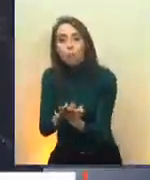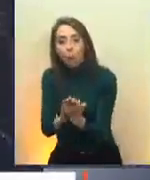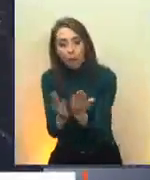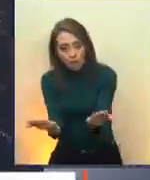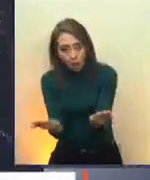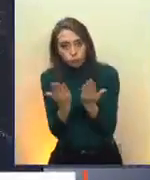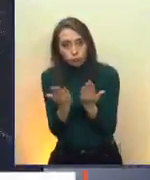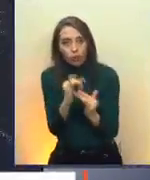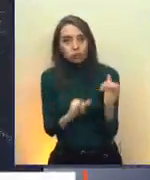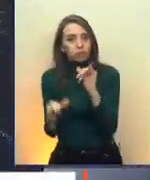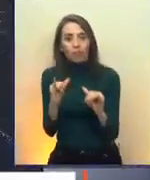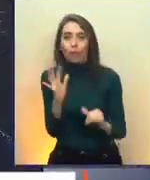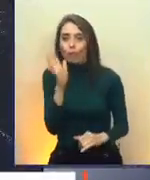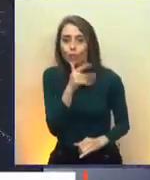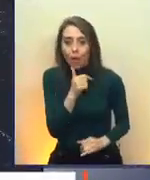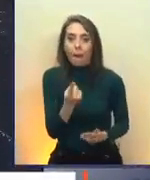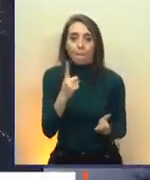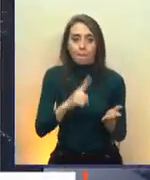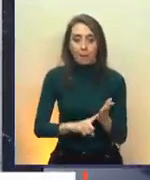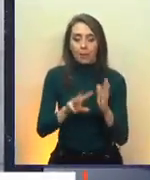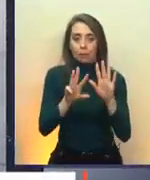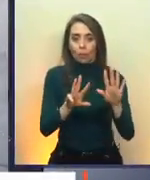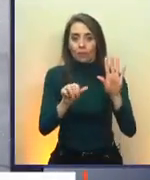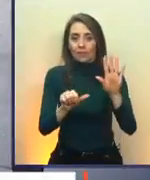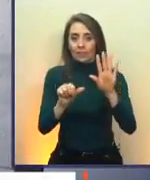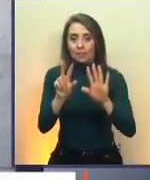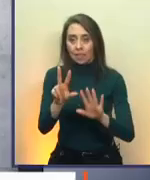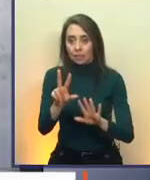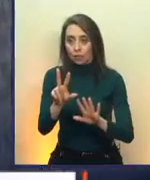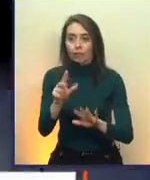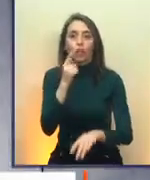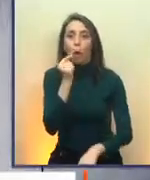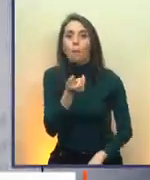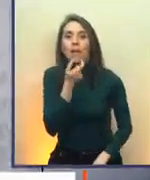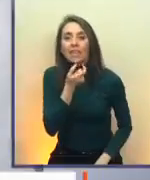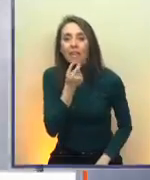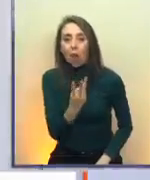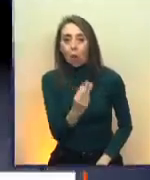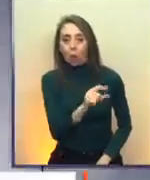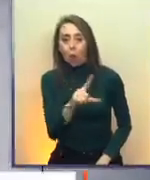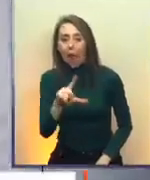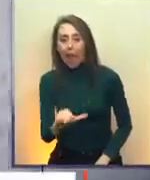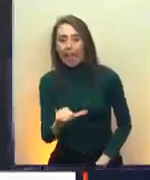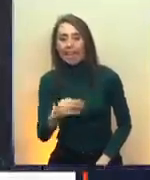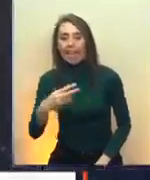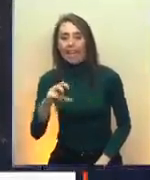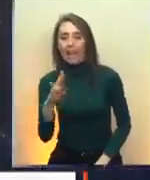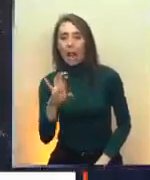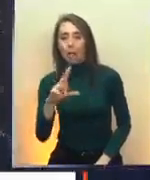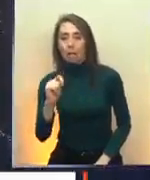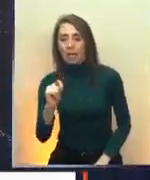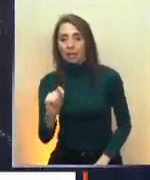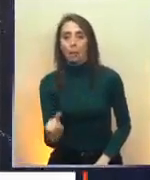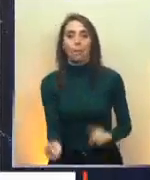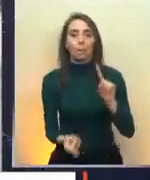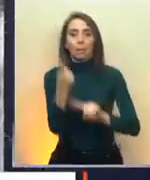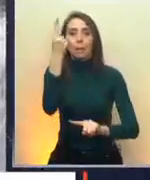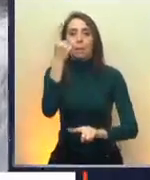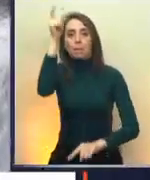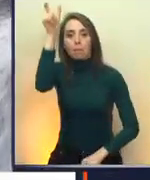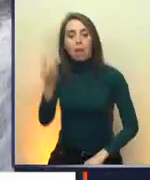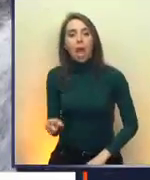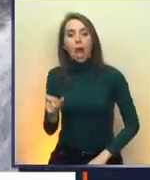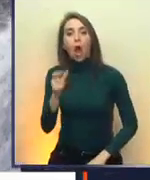científicas. En 1968, el inglés Wally Helbert se transformó en el primer hombre en llegar hasta